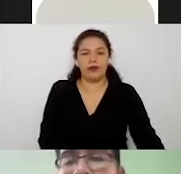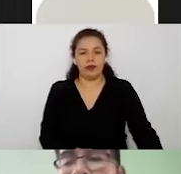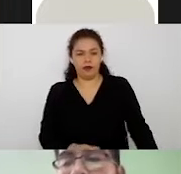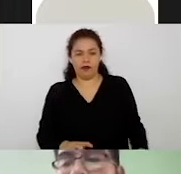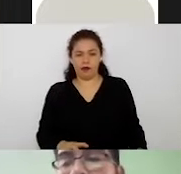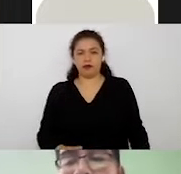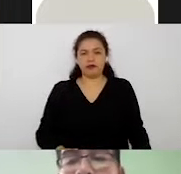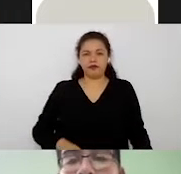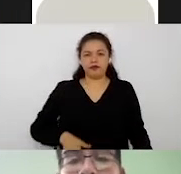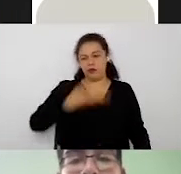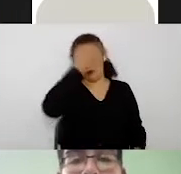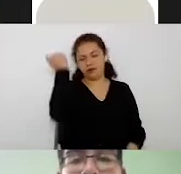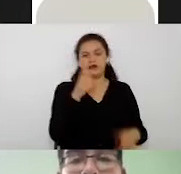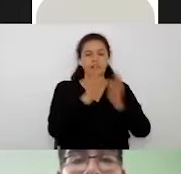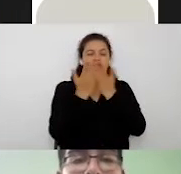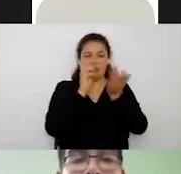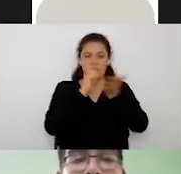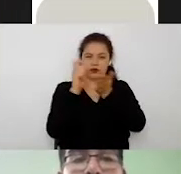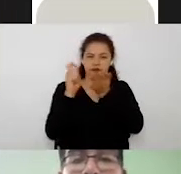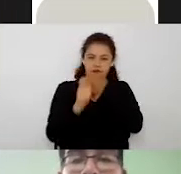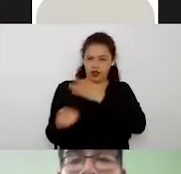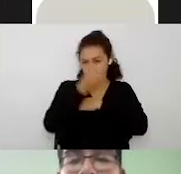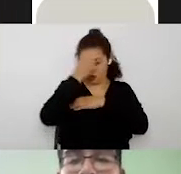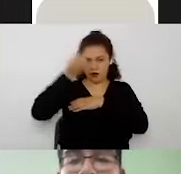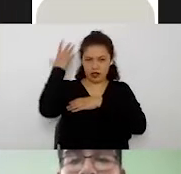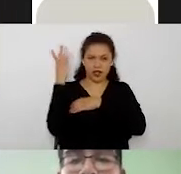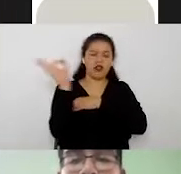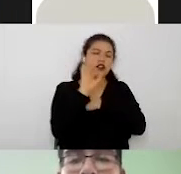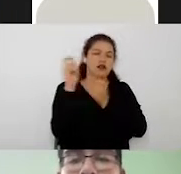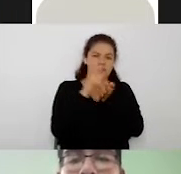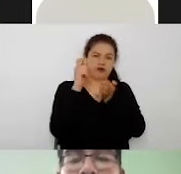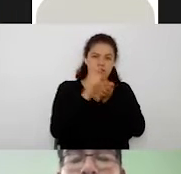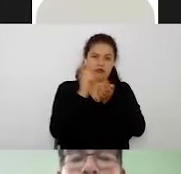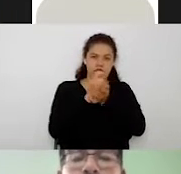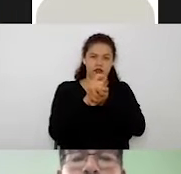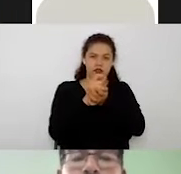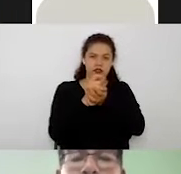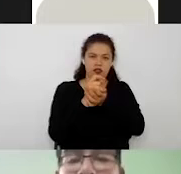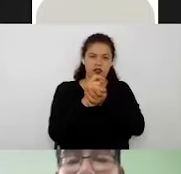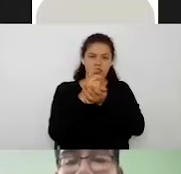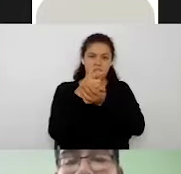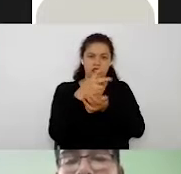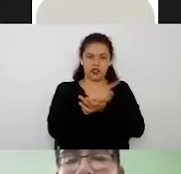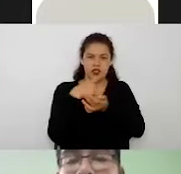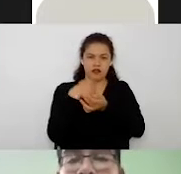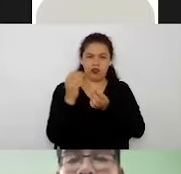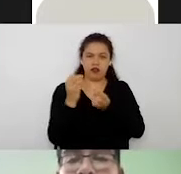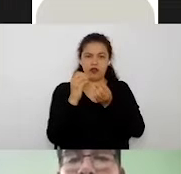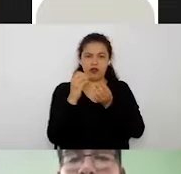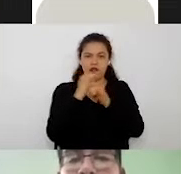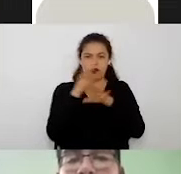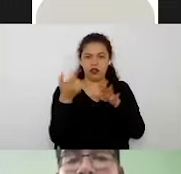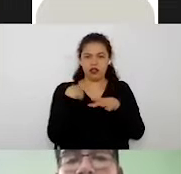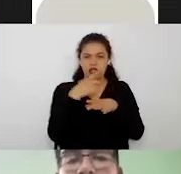me olvida traer mi libreta o no apunto los datos con lo que debería o no conozco ni siquiera qué datos son los que tendría